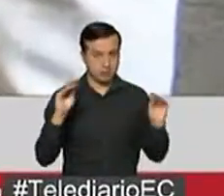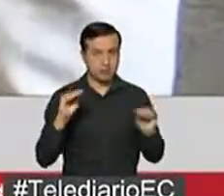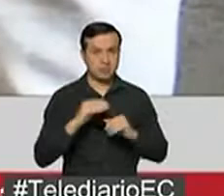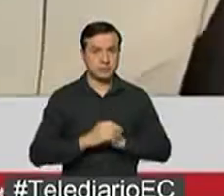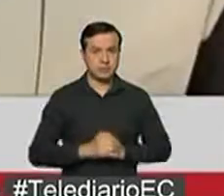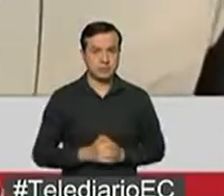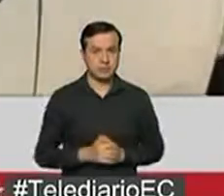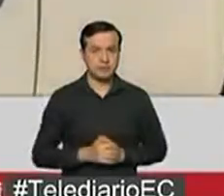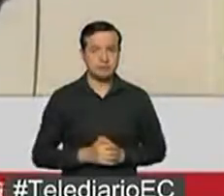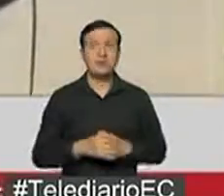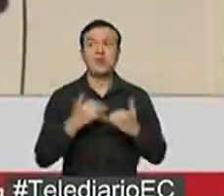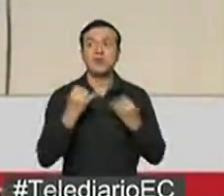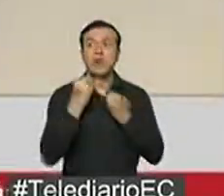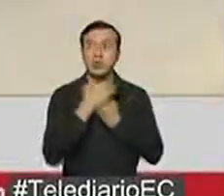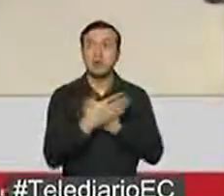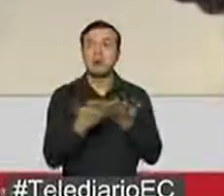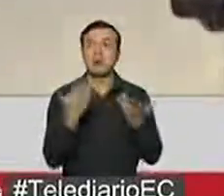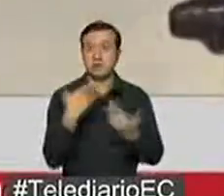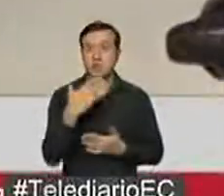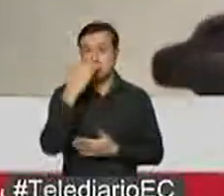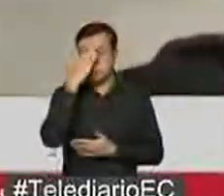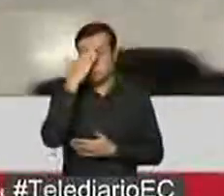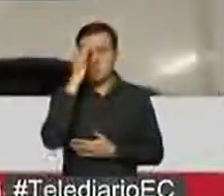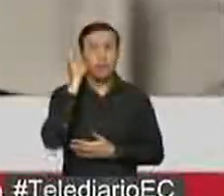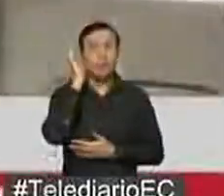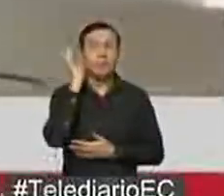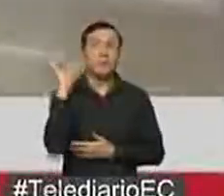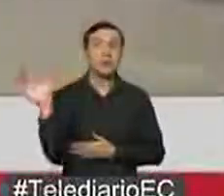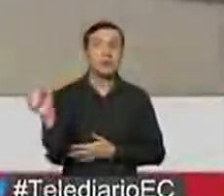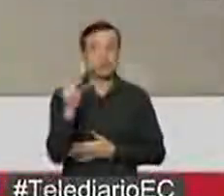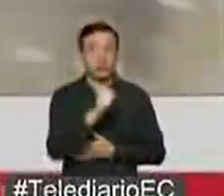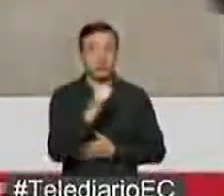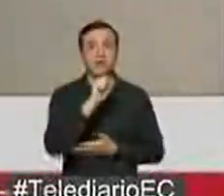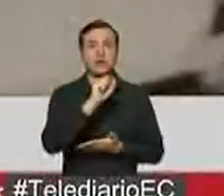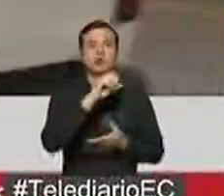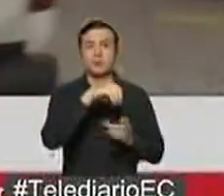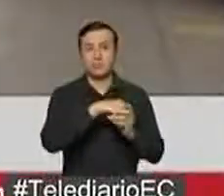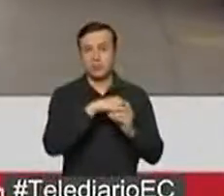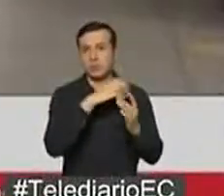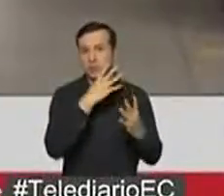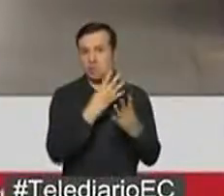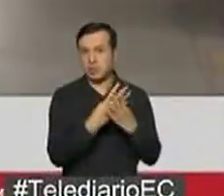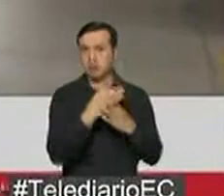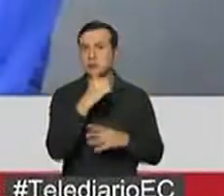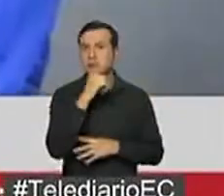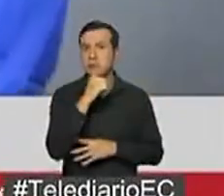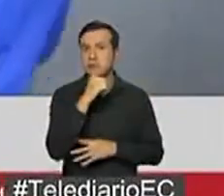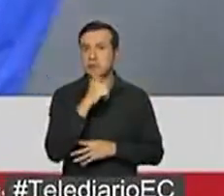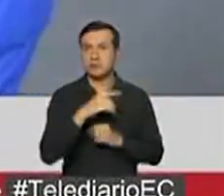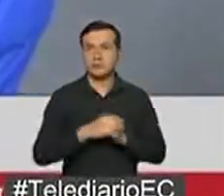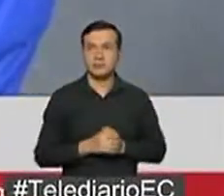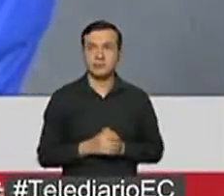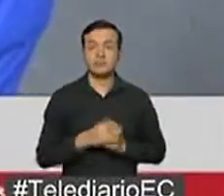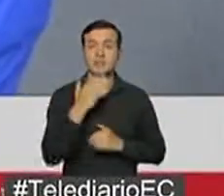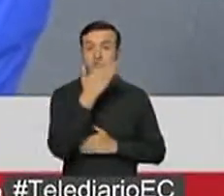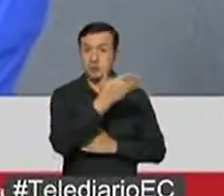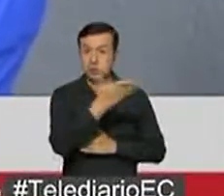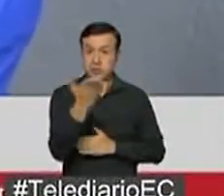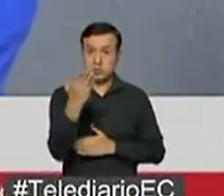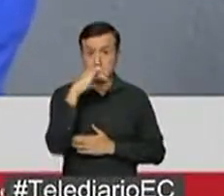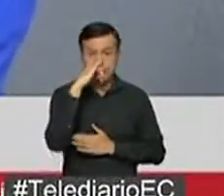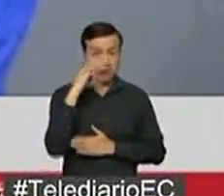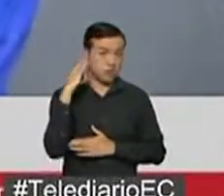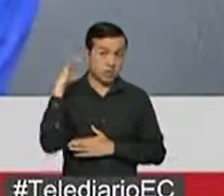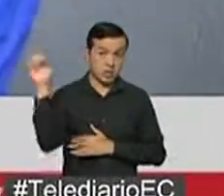reportaje por ahora se conoce que la mujer fue trasladada al centro de rehabilitación de latacunga la mendicidad y la trata de